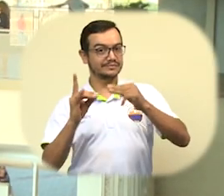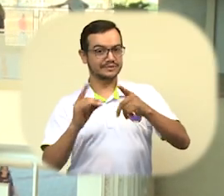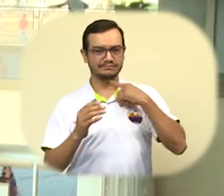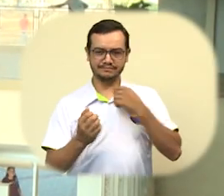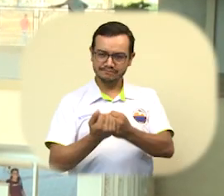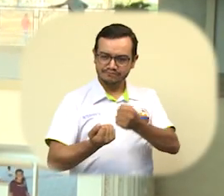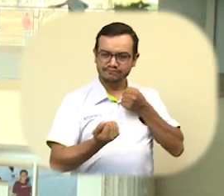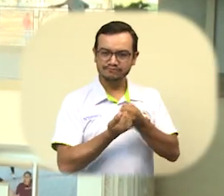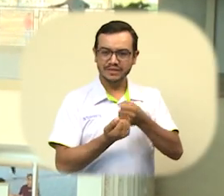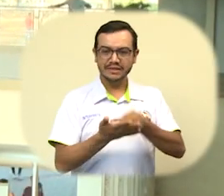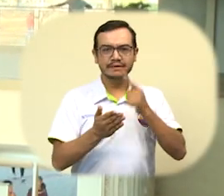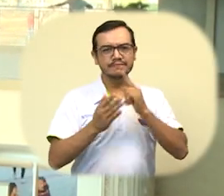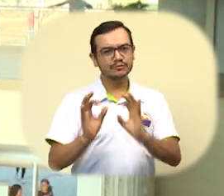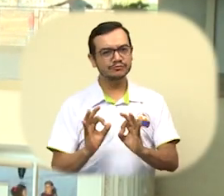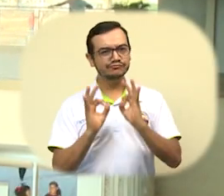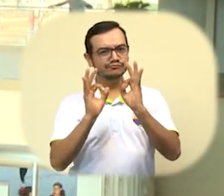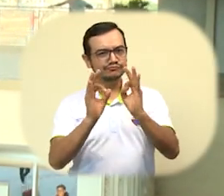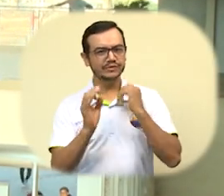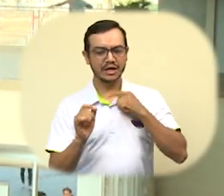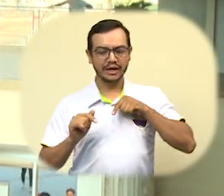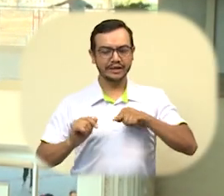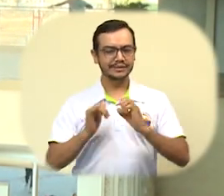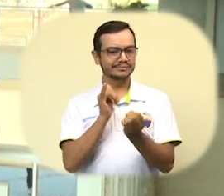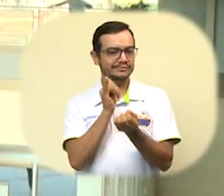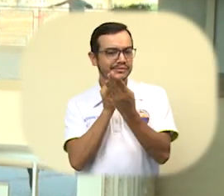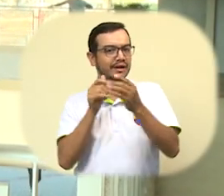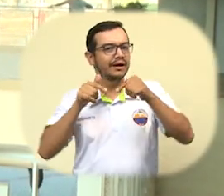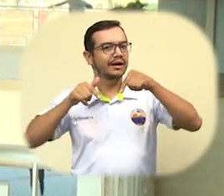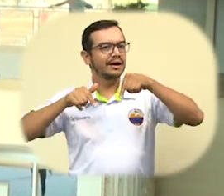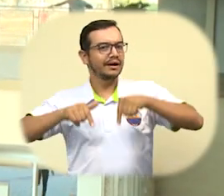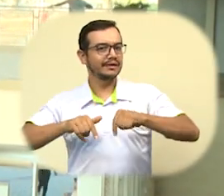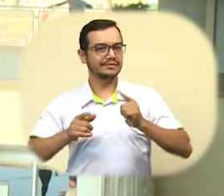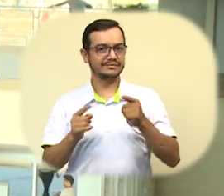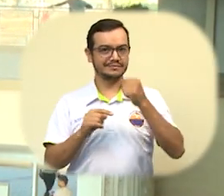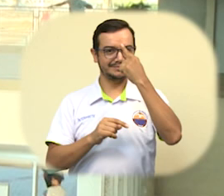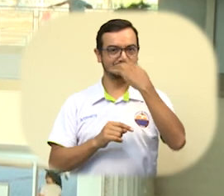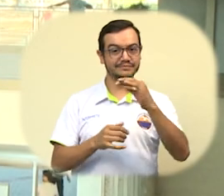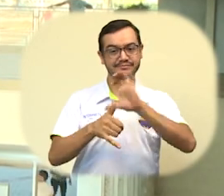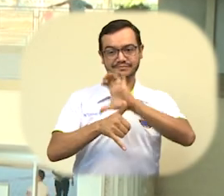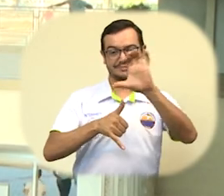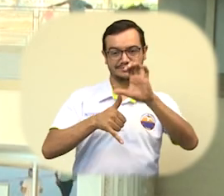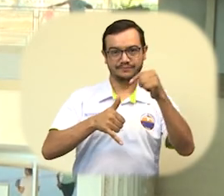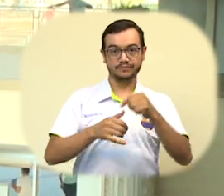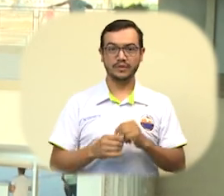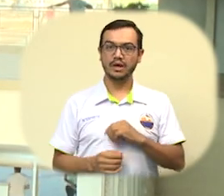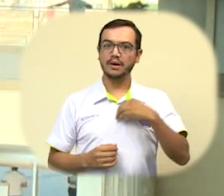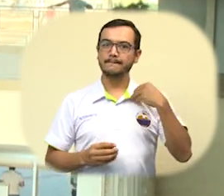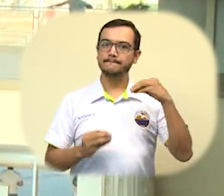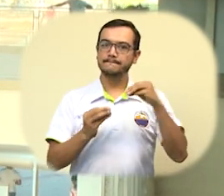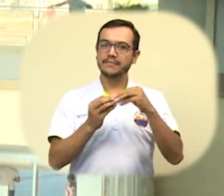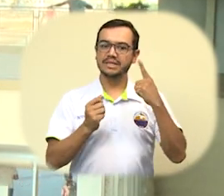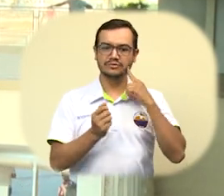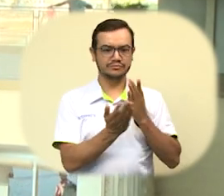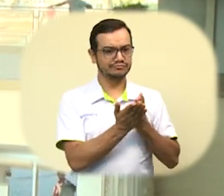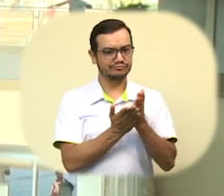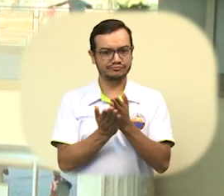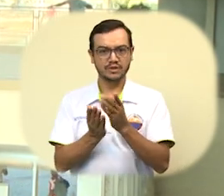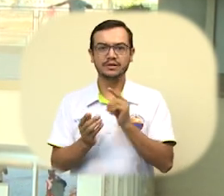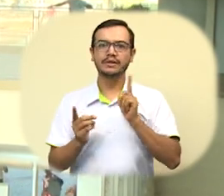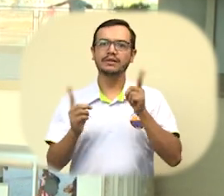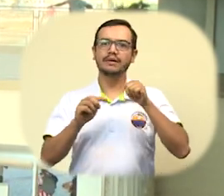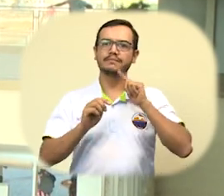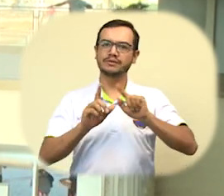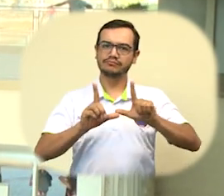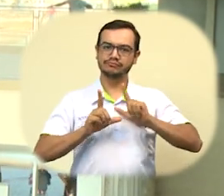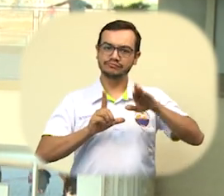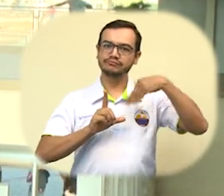Unimagdalena le apuesta al mejoramiento de la calidad educativa del departamento y la región Caribe. Con su nueva oferta de posgrado y pregrado, la Facultad de